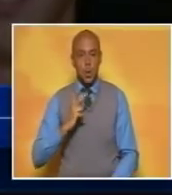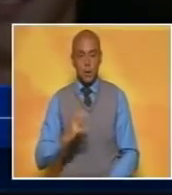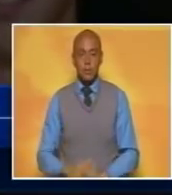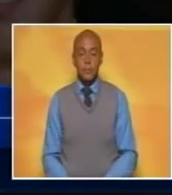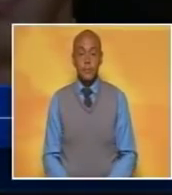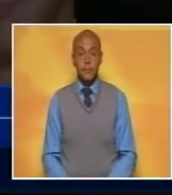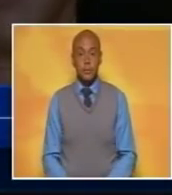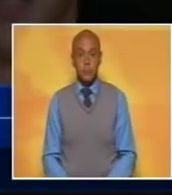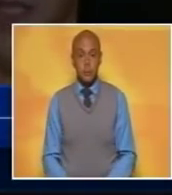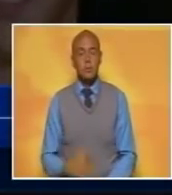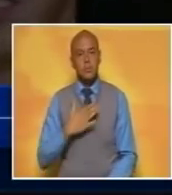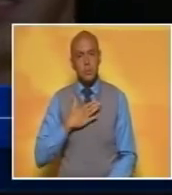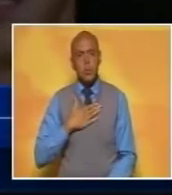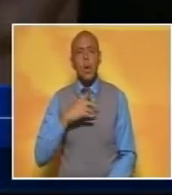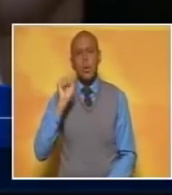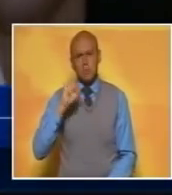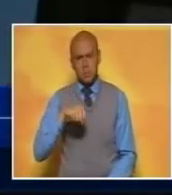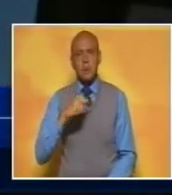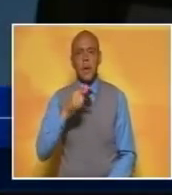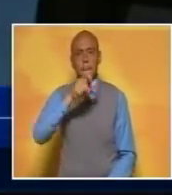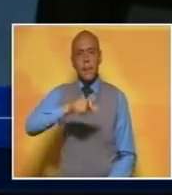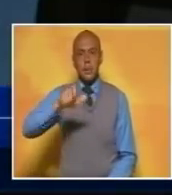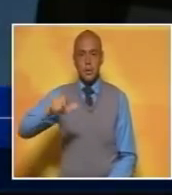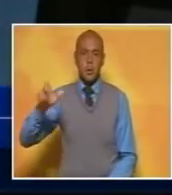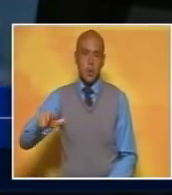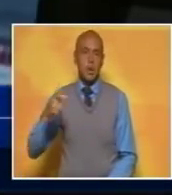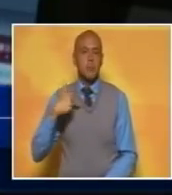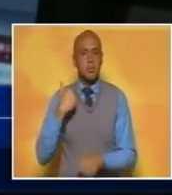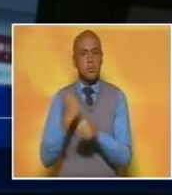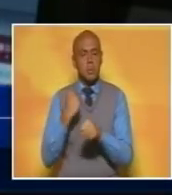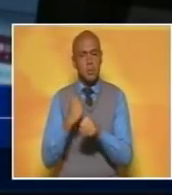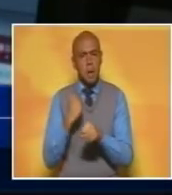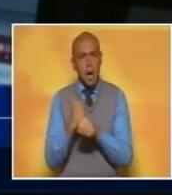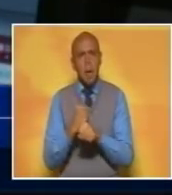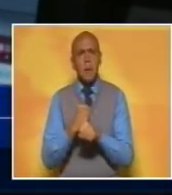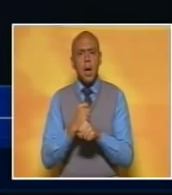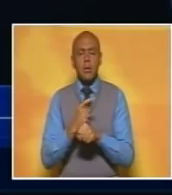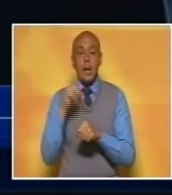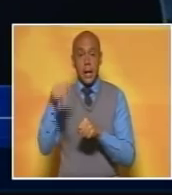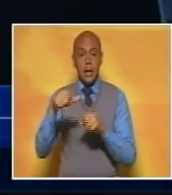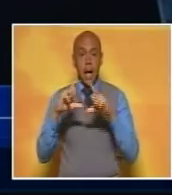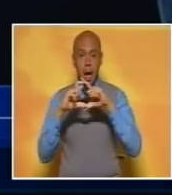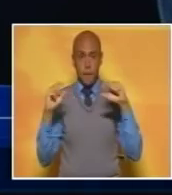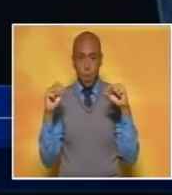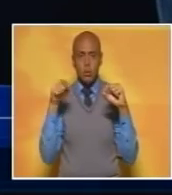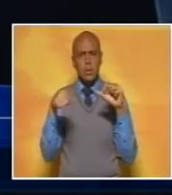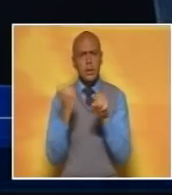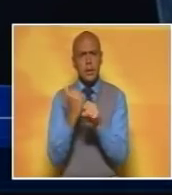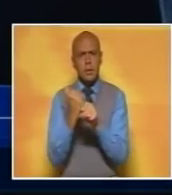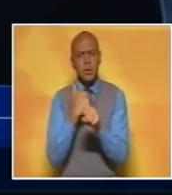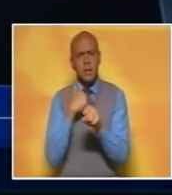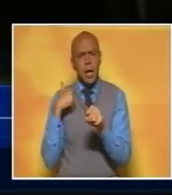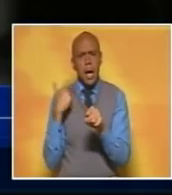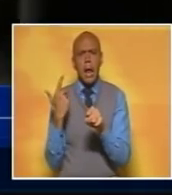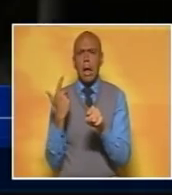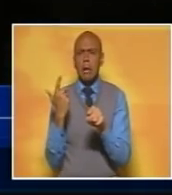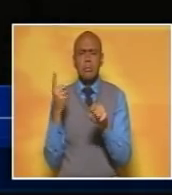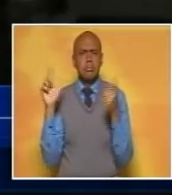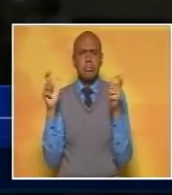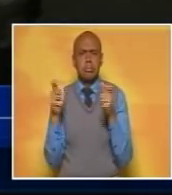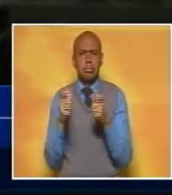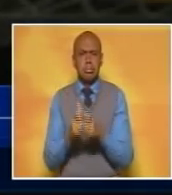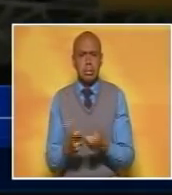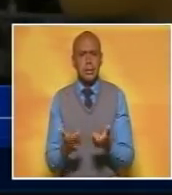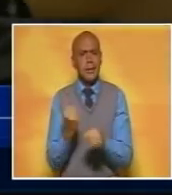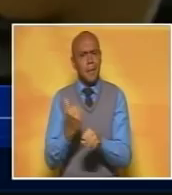Podemos enfocar a nuestro personal humano en trabajos más importantes. En Japón, la población y la fuerza laboral están disminuyendo, por